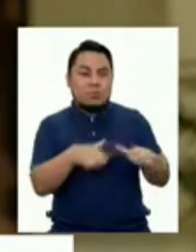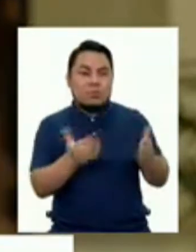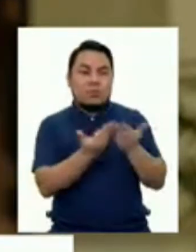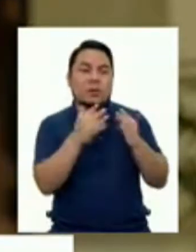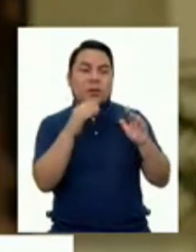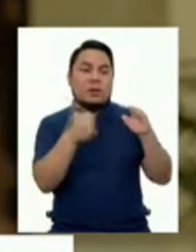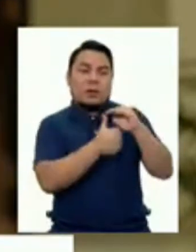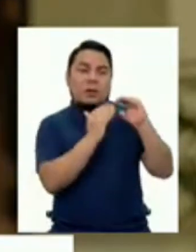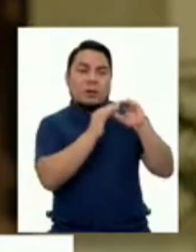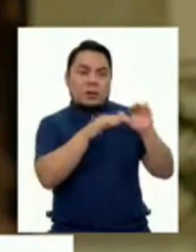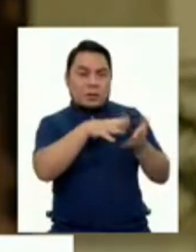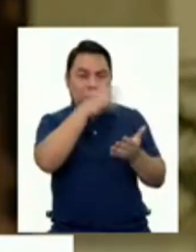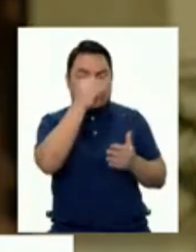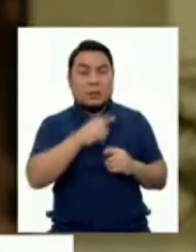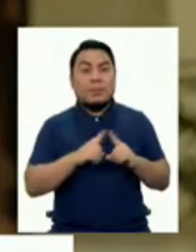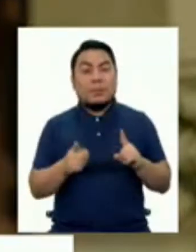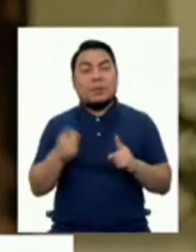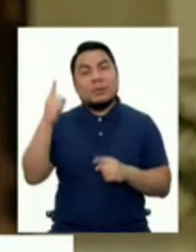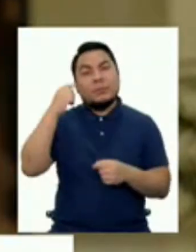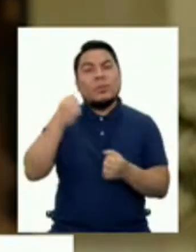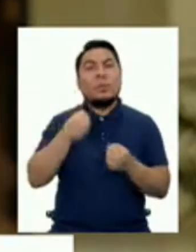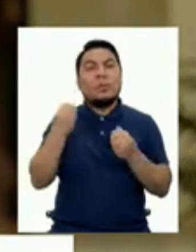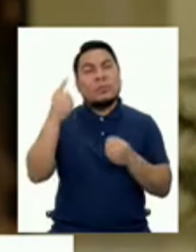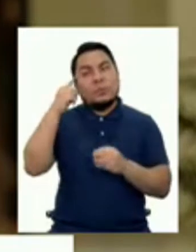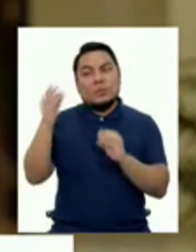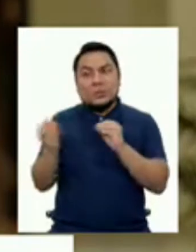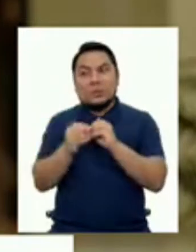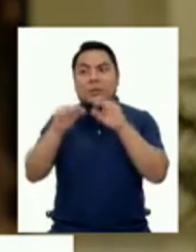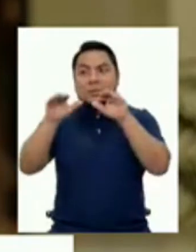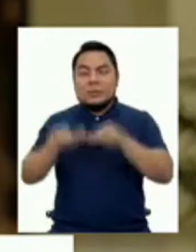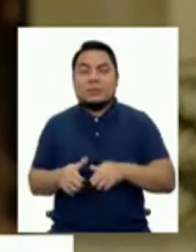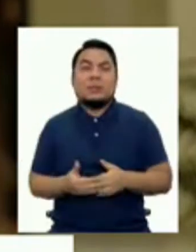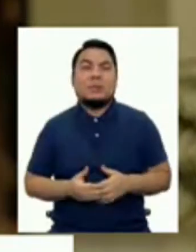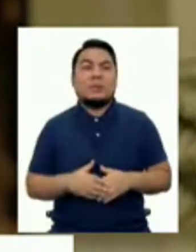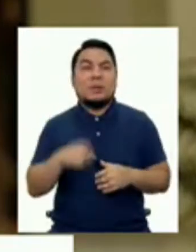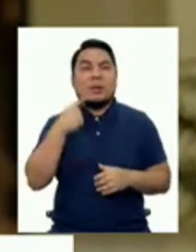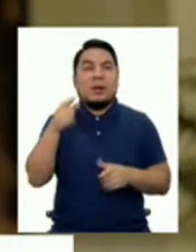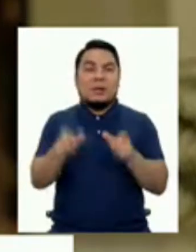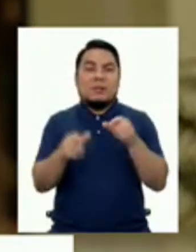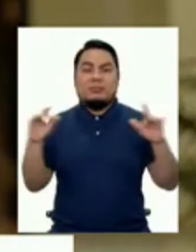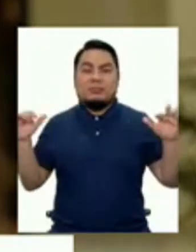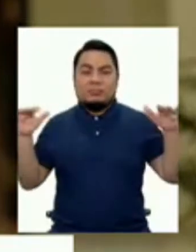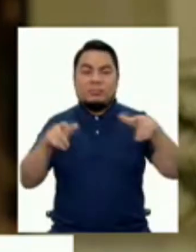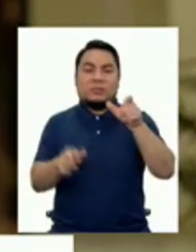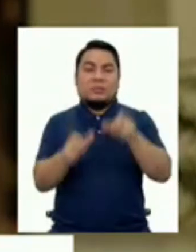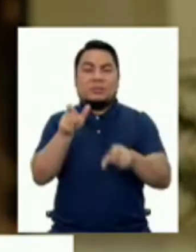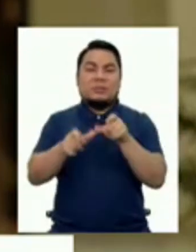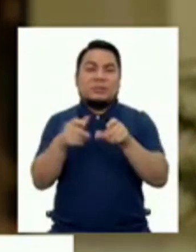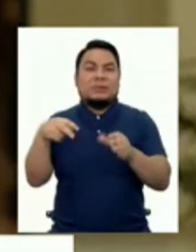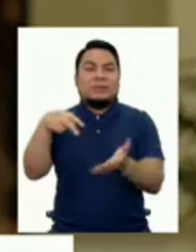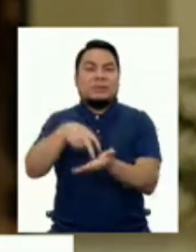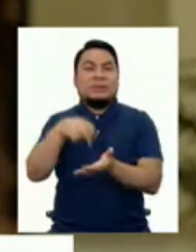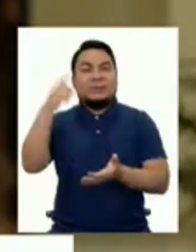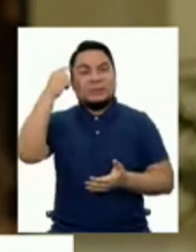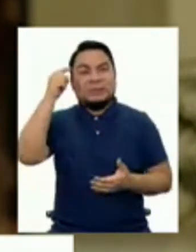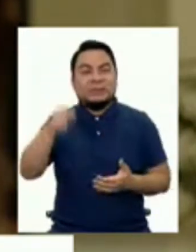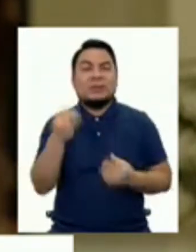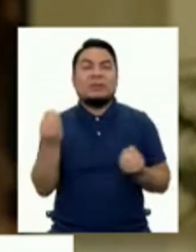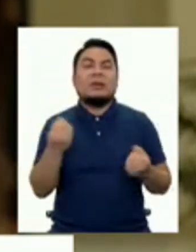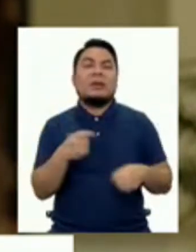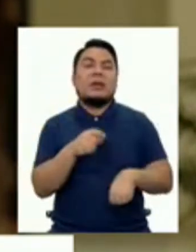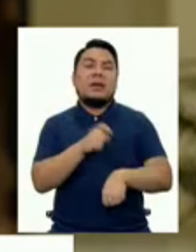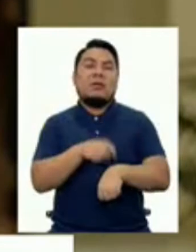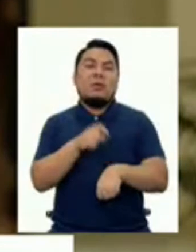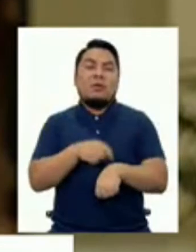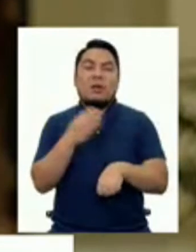de poder bajar en algo la afluencia y la aglomeración de pasajeros, principalmente en las